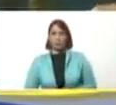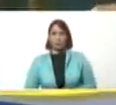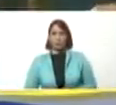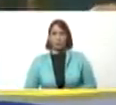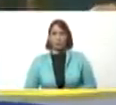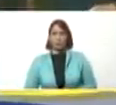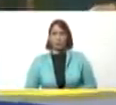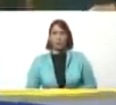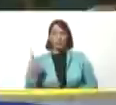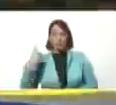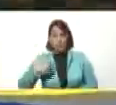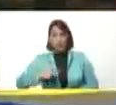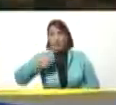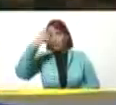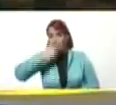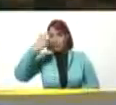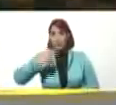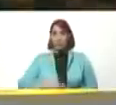Tengo la certeza